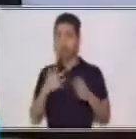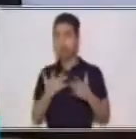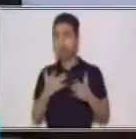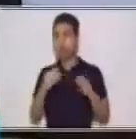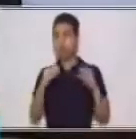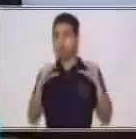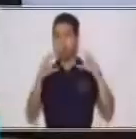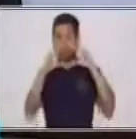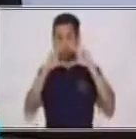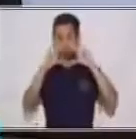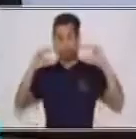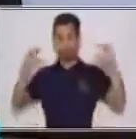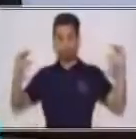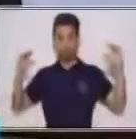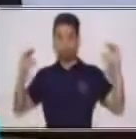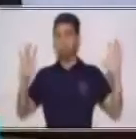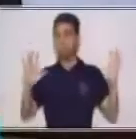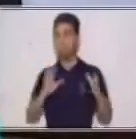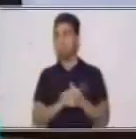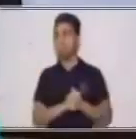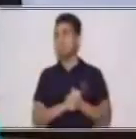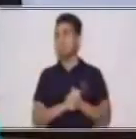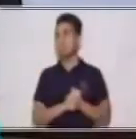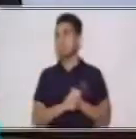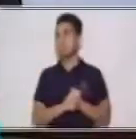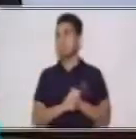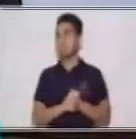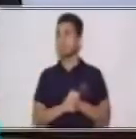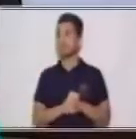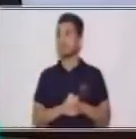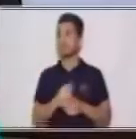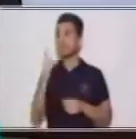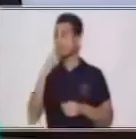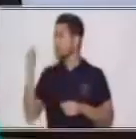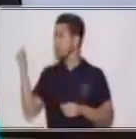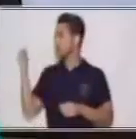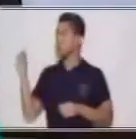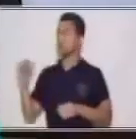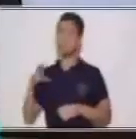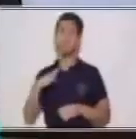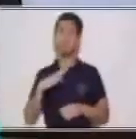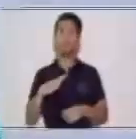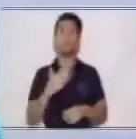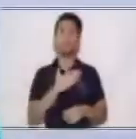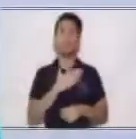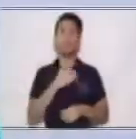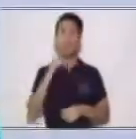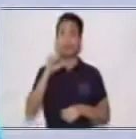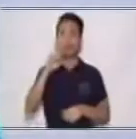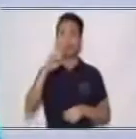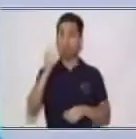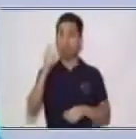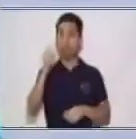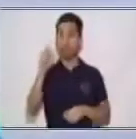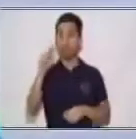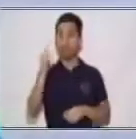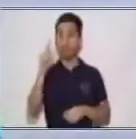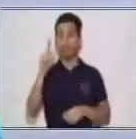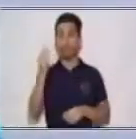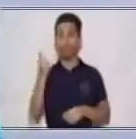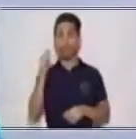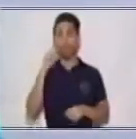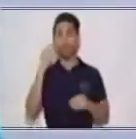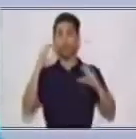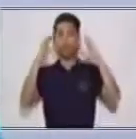rectangular. ¿Sí? Entonces veamos esta que tenemos aquí cuadrada. Tenemos nuestra determinante, tenemos